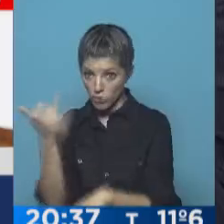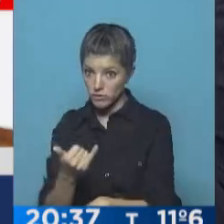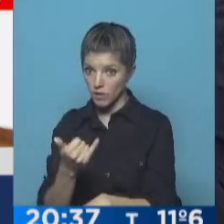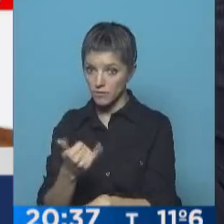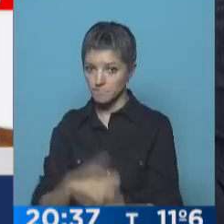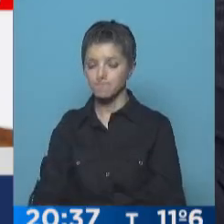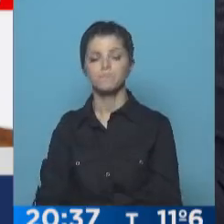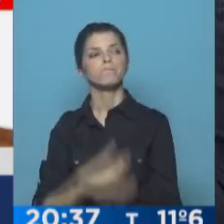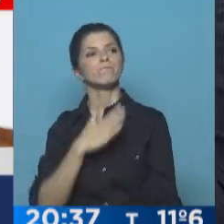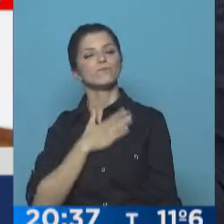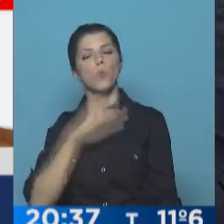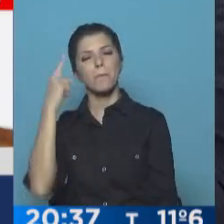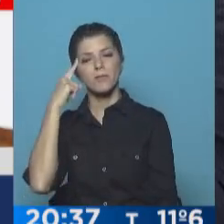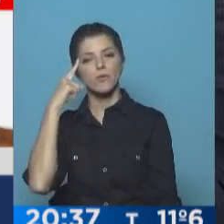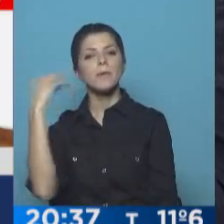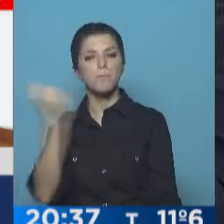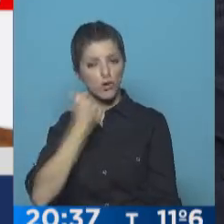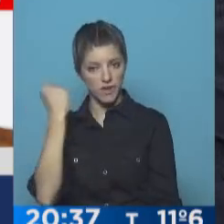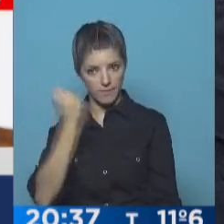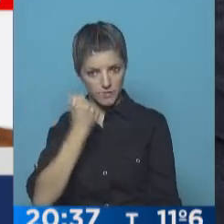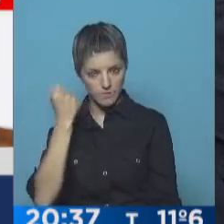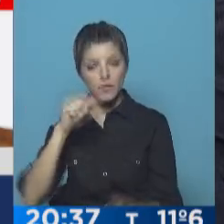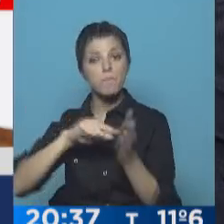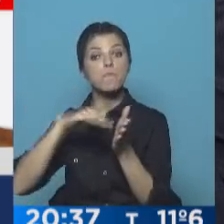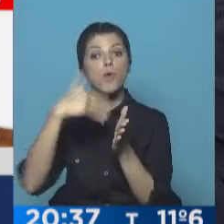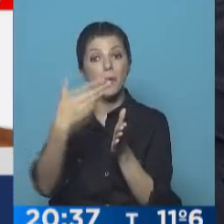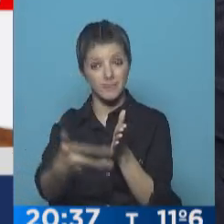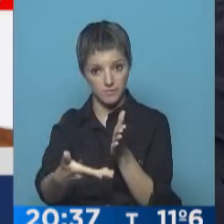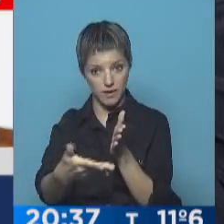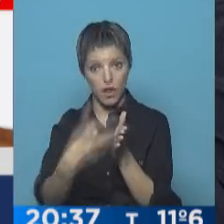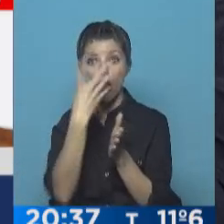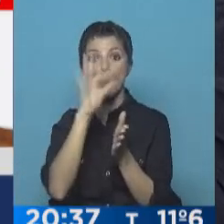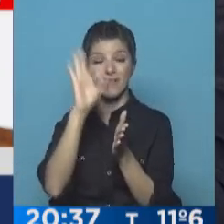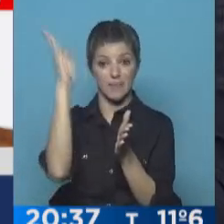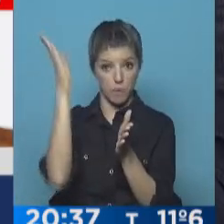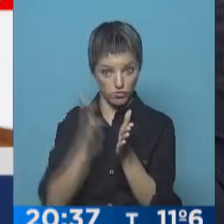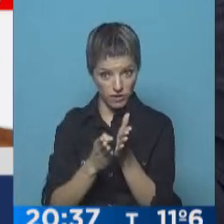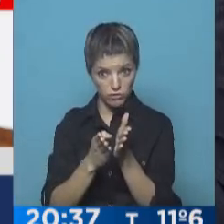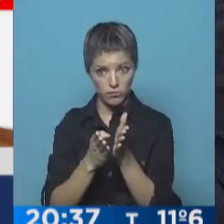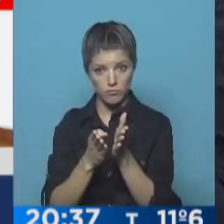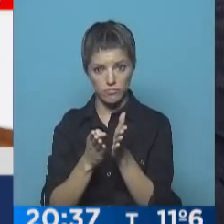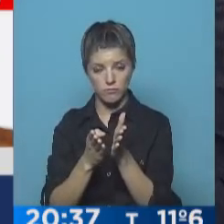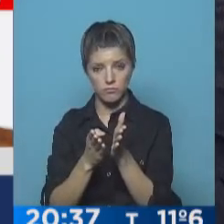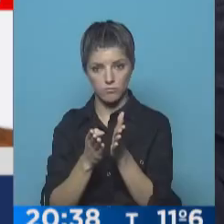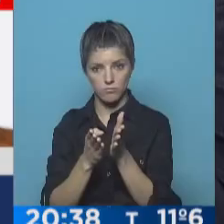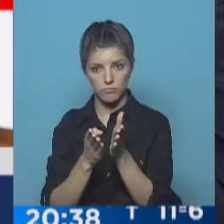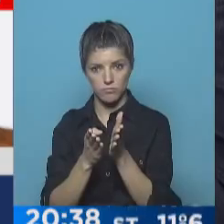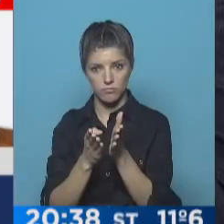Yo creo que es importante la provincia de Buenos Aires, que es el 40% prácticamente del padrón,